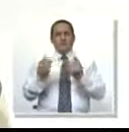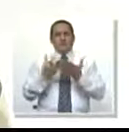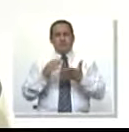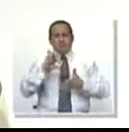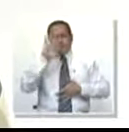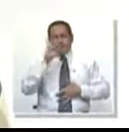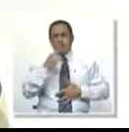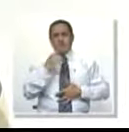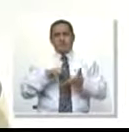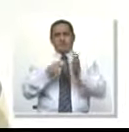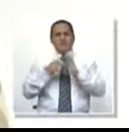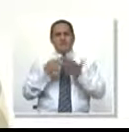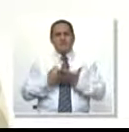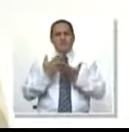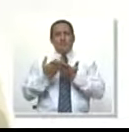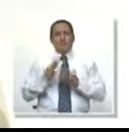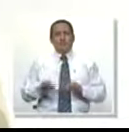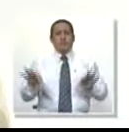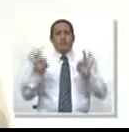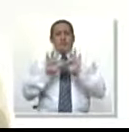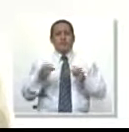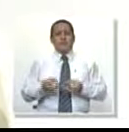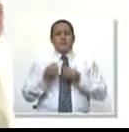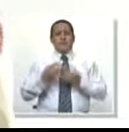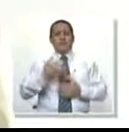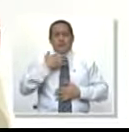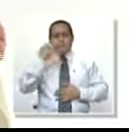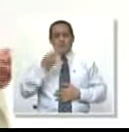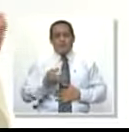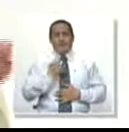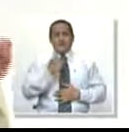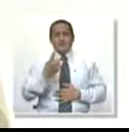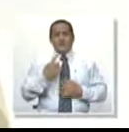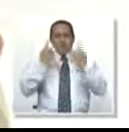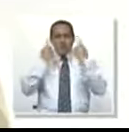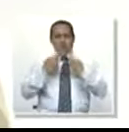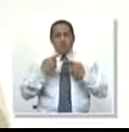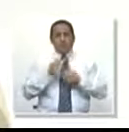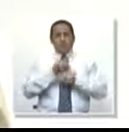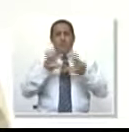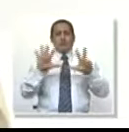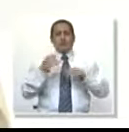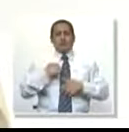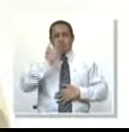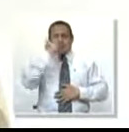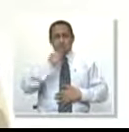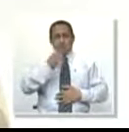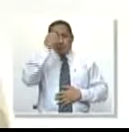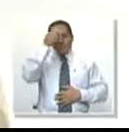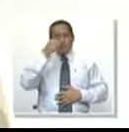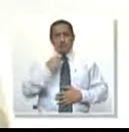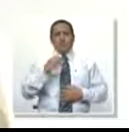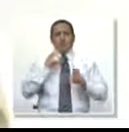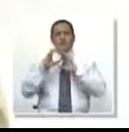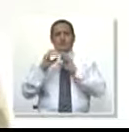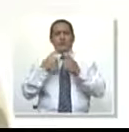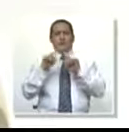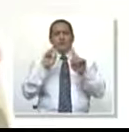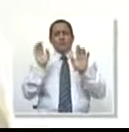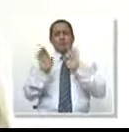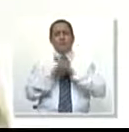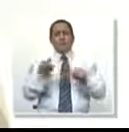es un es un elemento bien interesante porque la verdad es que con 18 yo no soy una experta en el tema yo soy comunicadora